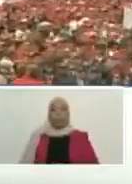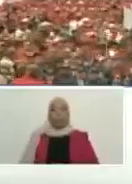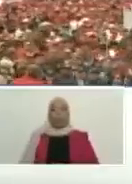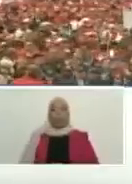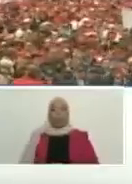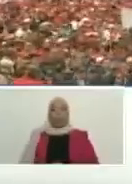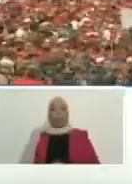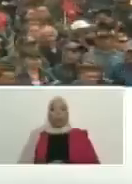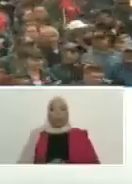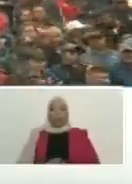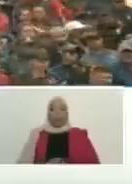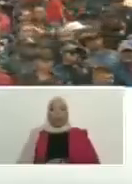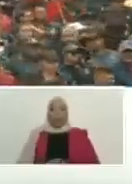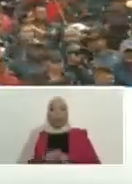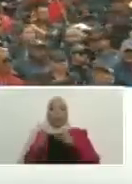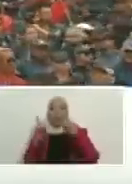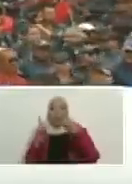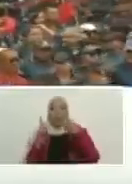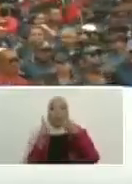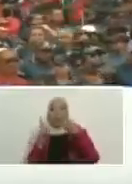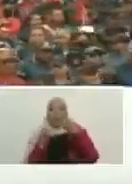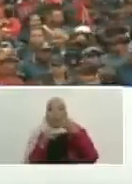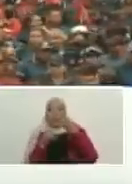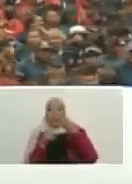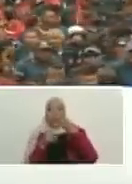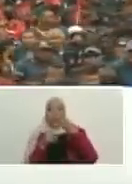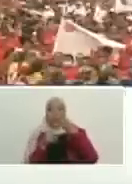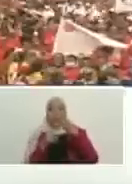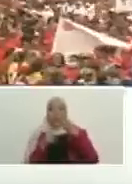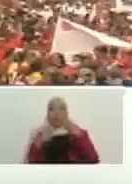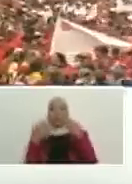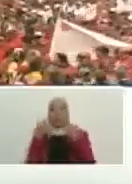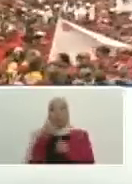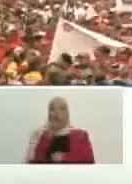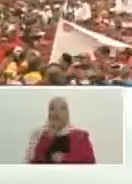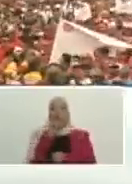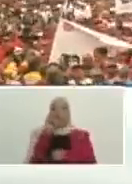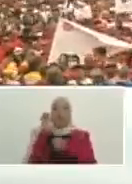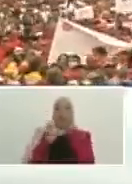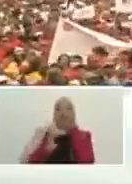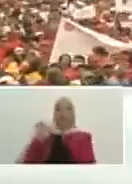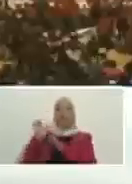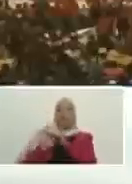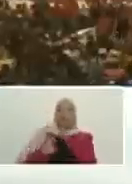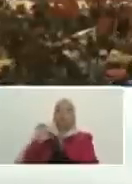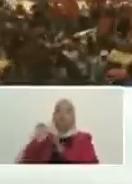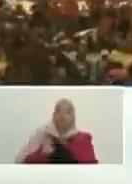Y en tercer lugar, si hoy pudiéramos hacer una evaluación